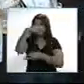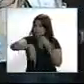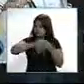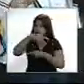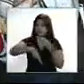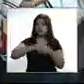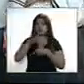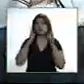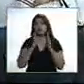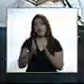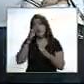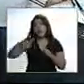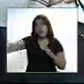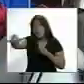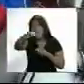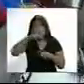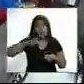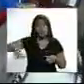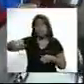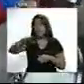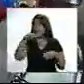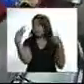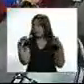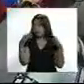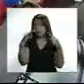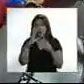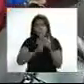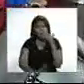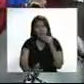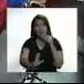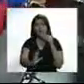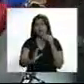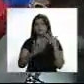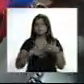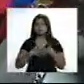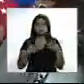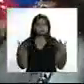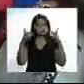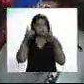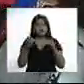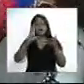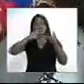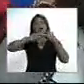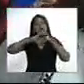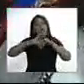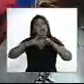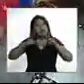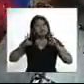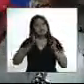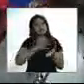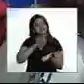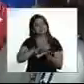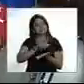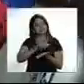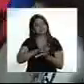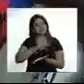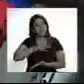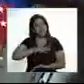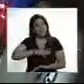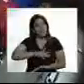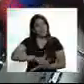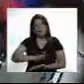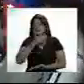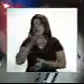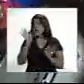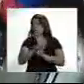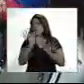Revolución, el pueblo sencillo y simple, dispuesto para expresarse en paz, en absoluta tranquilidad. No habrá